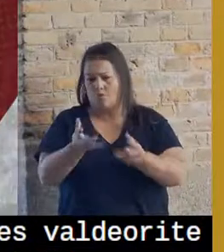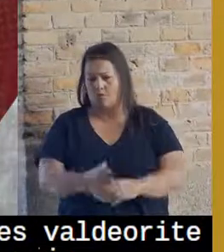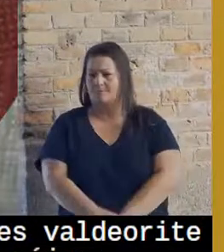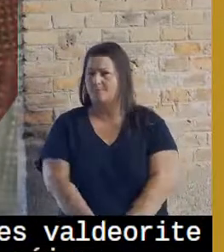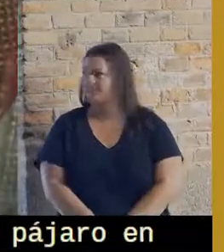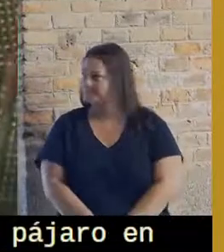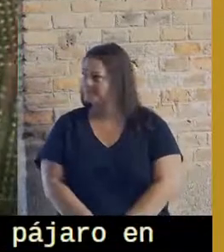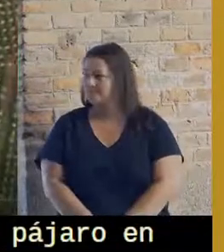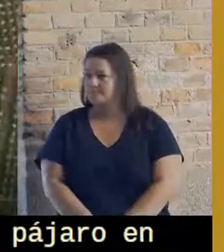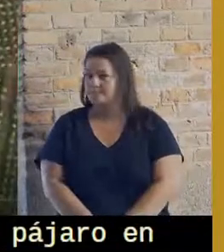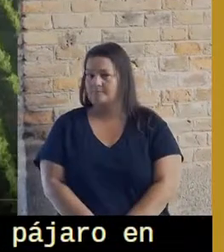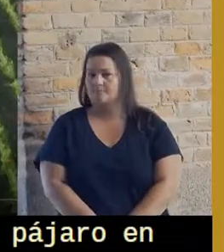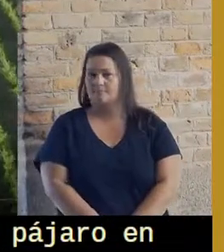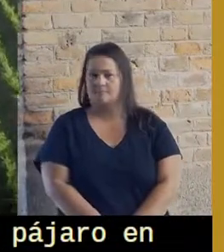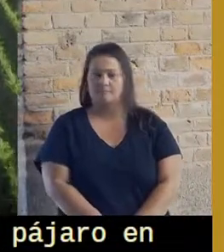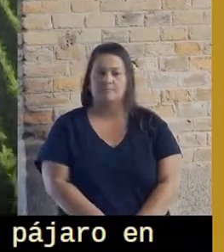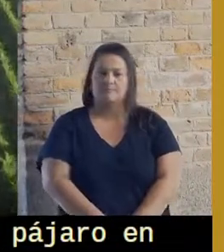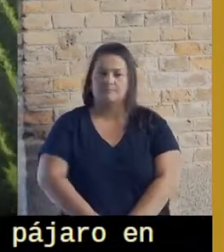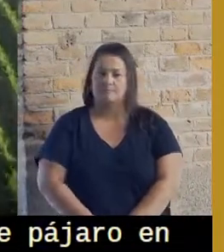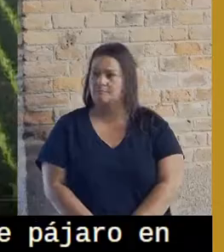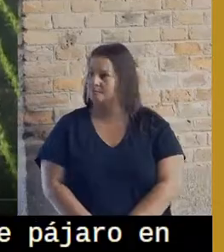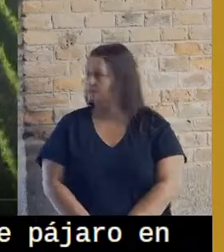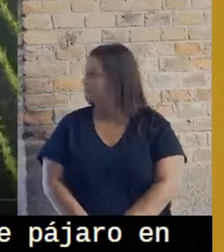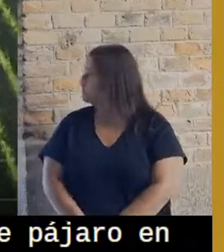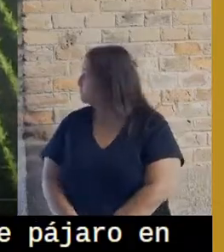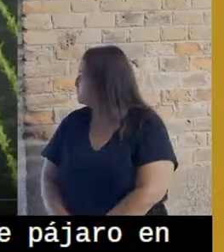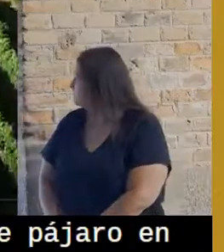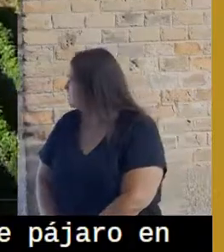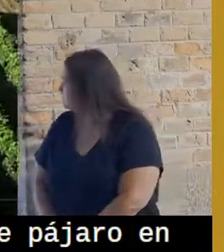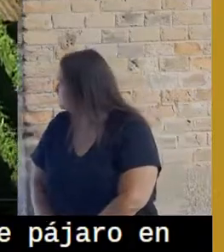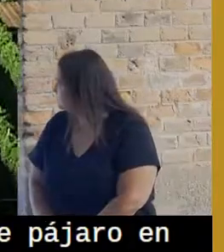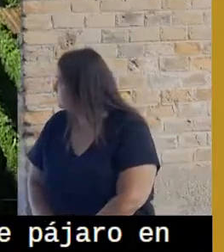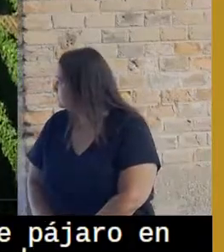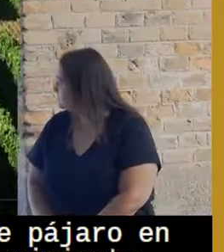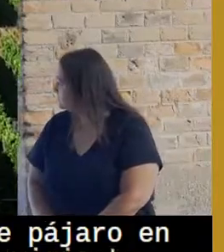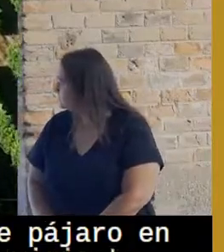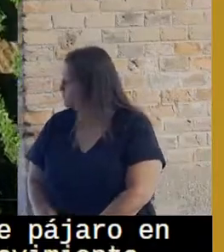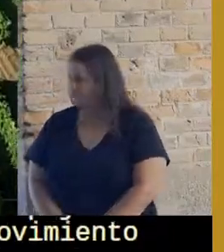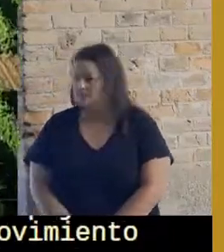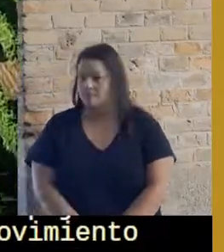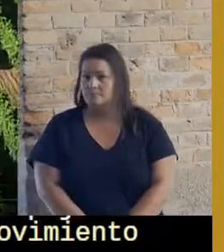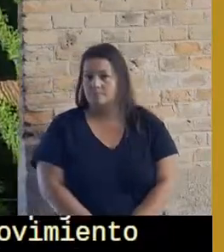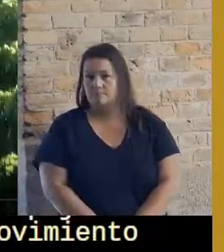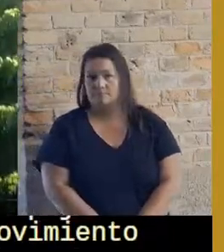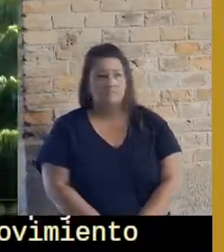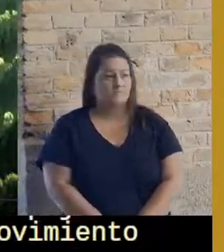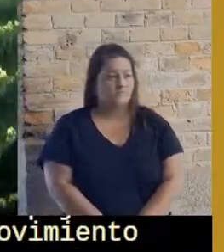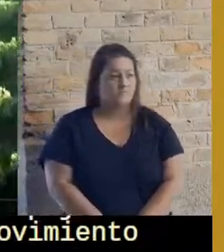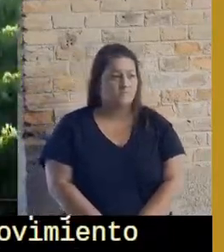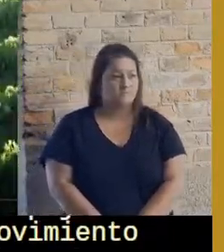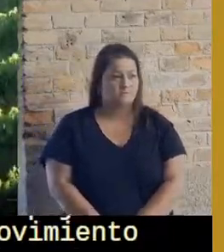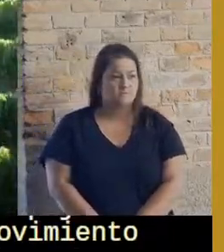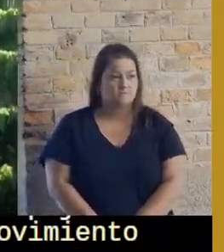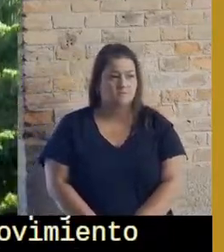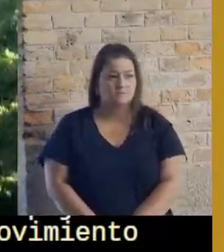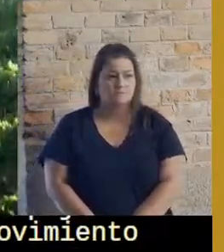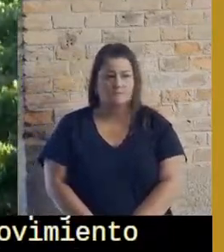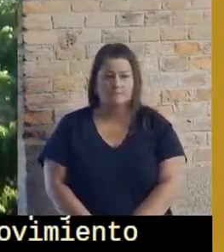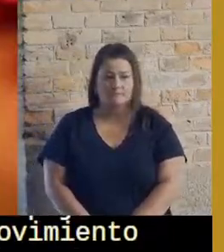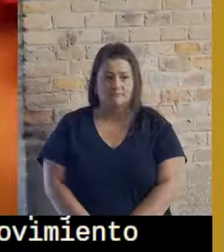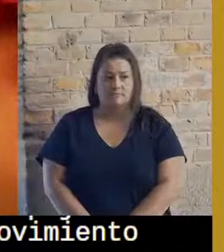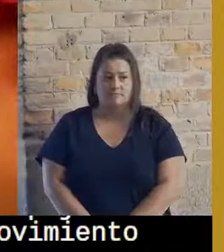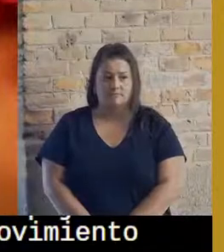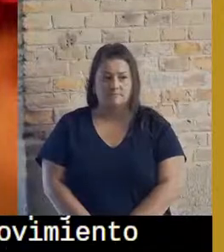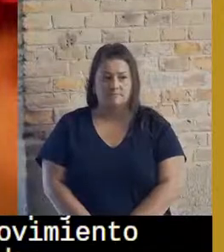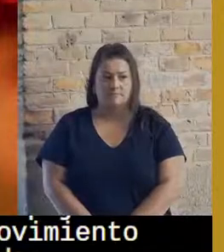pájaro campos de vides letras blancas sobre movimiento valdeorite bodegas barrida de cámara